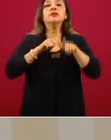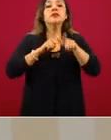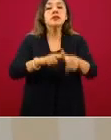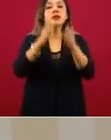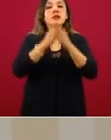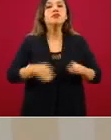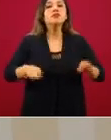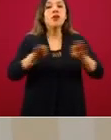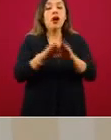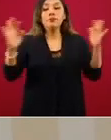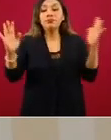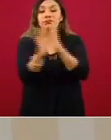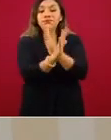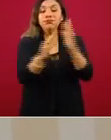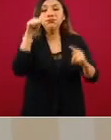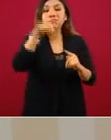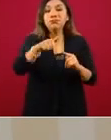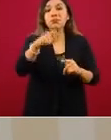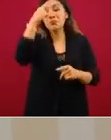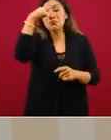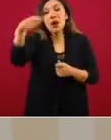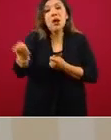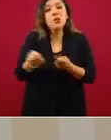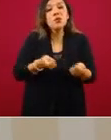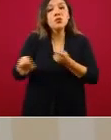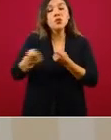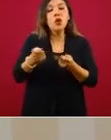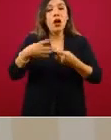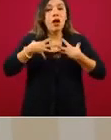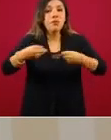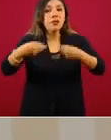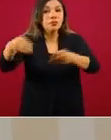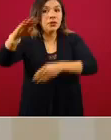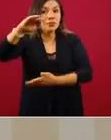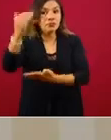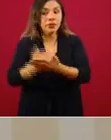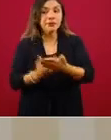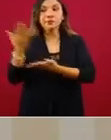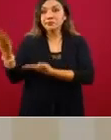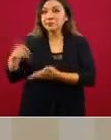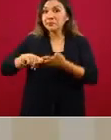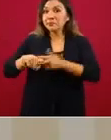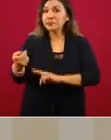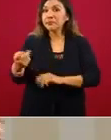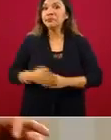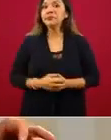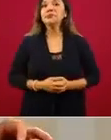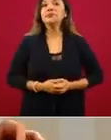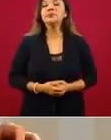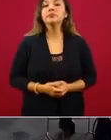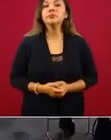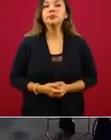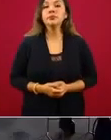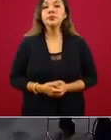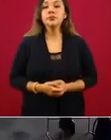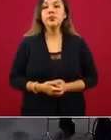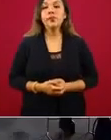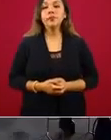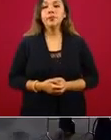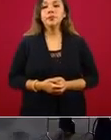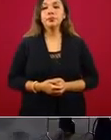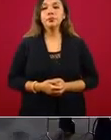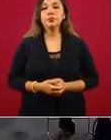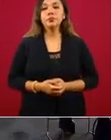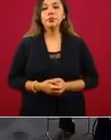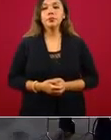siendo un blanco muy específico de control de la epidemia. Doctor Alomía. Con mucho gusto, señor secretario. Muy